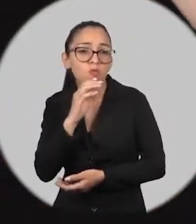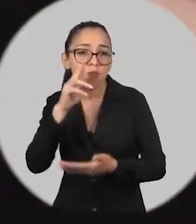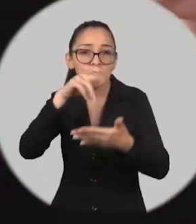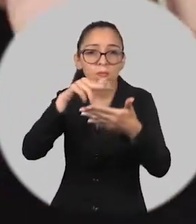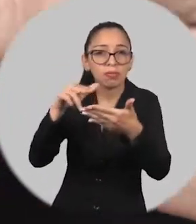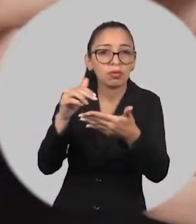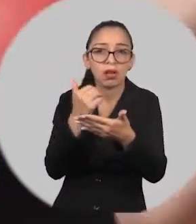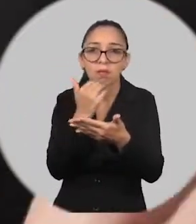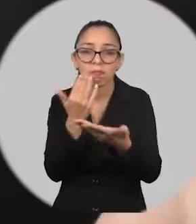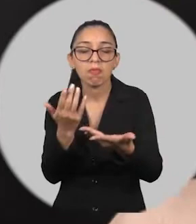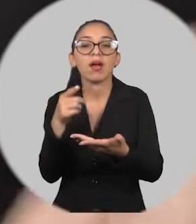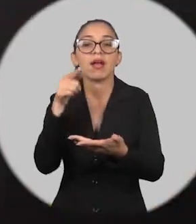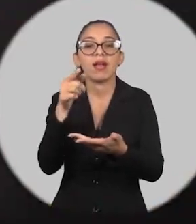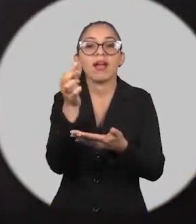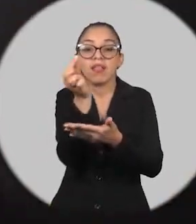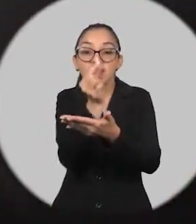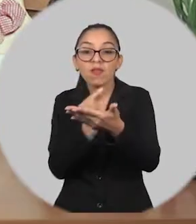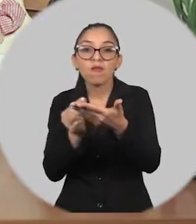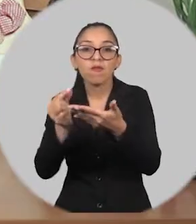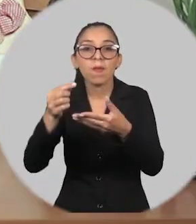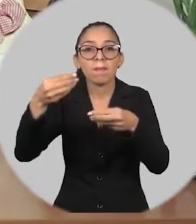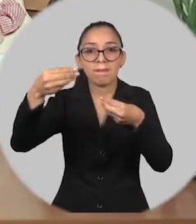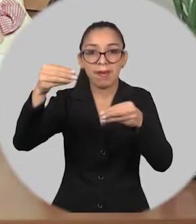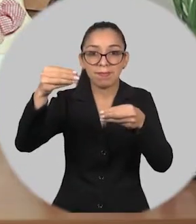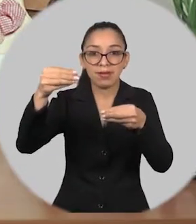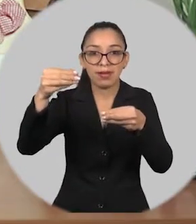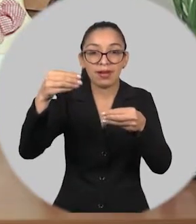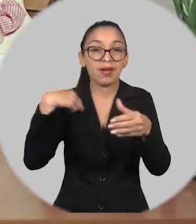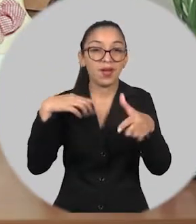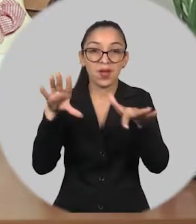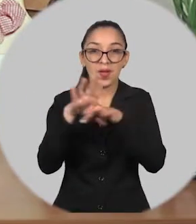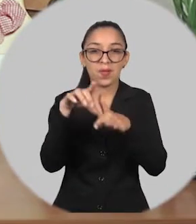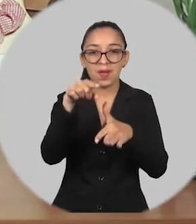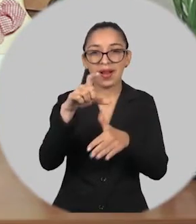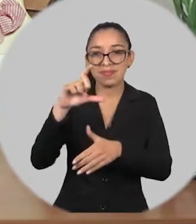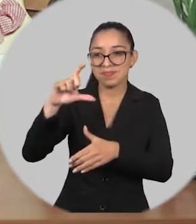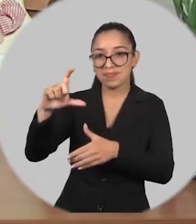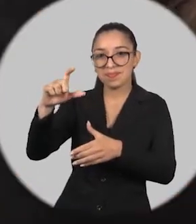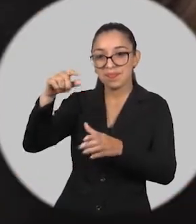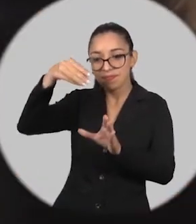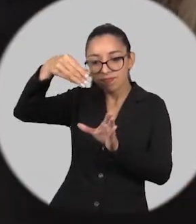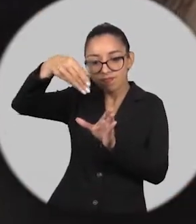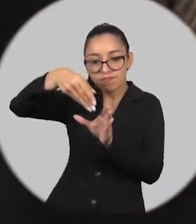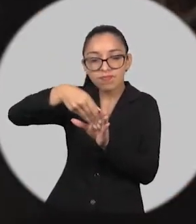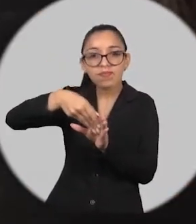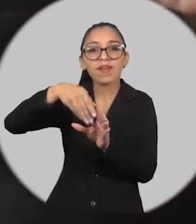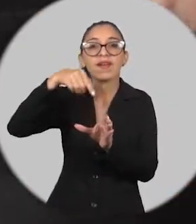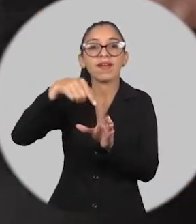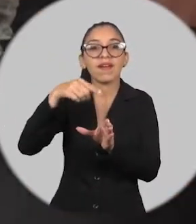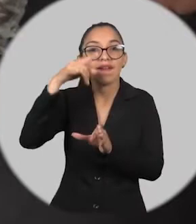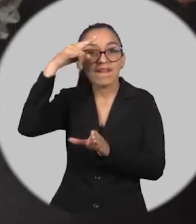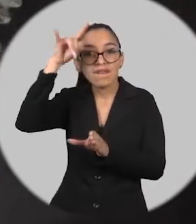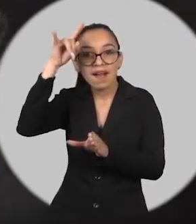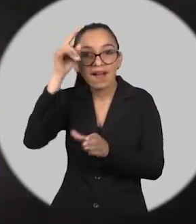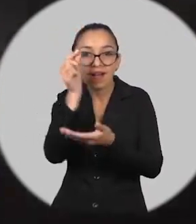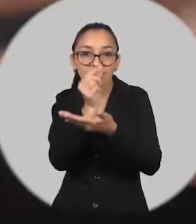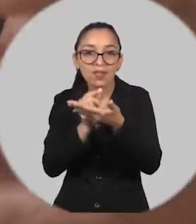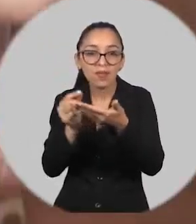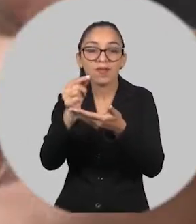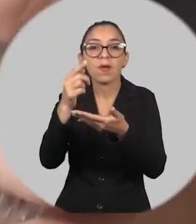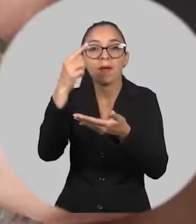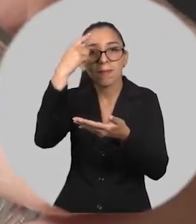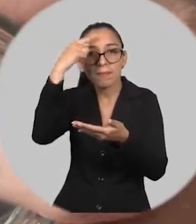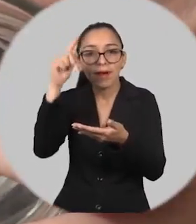hagan el diseño en un papelito, así como yo hice acá. En este caso sería la vaquita. Y ponen dentro del frasquito